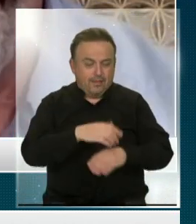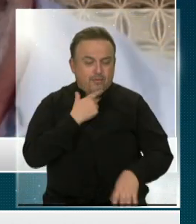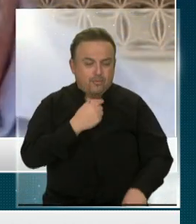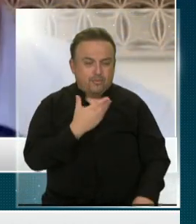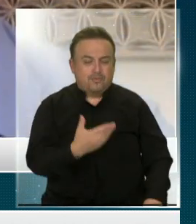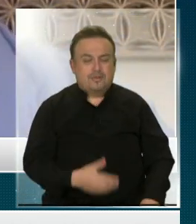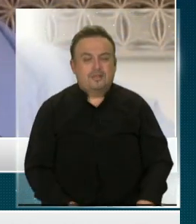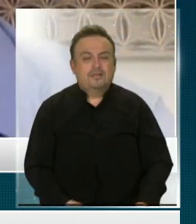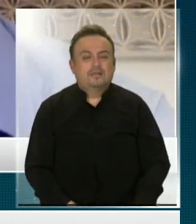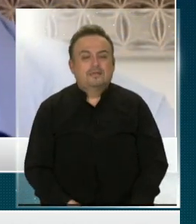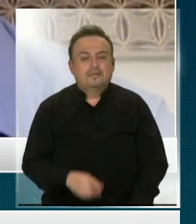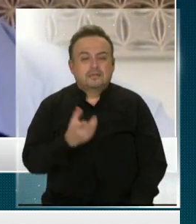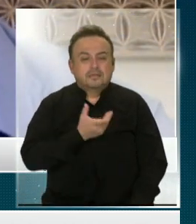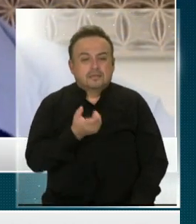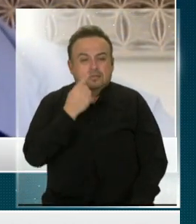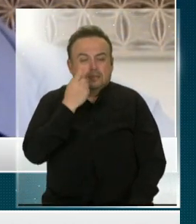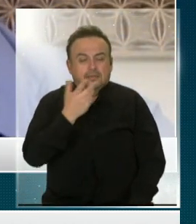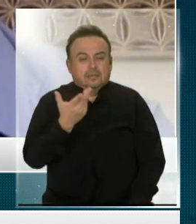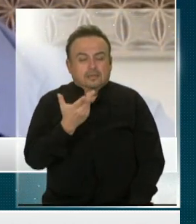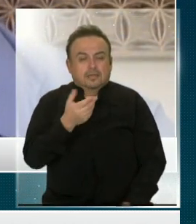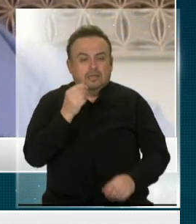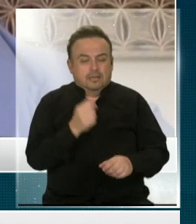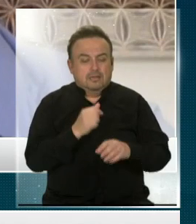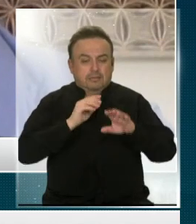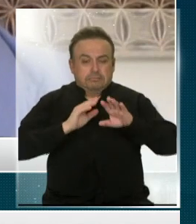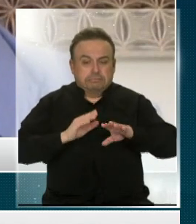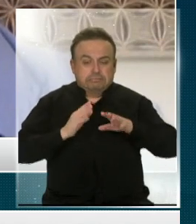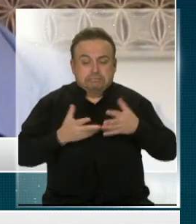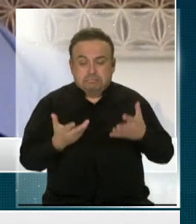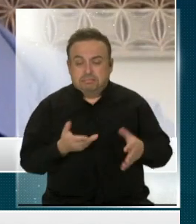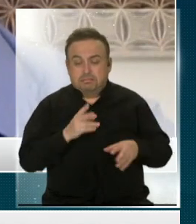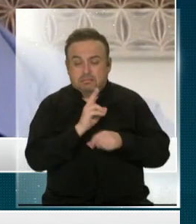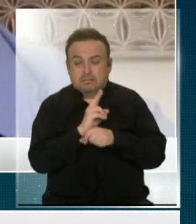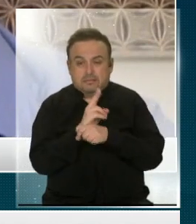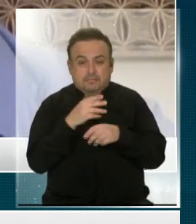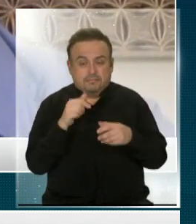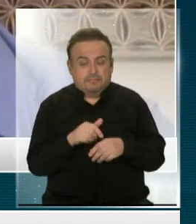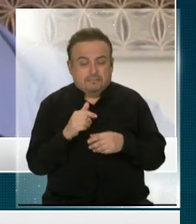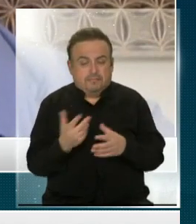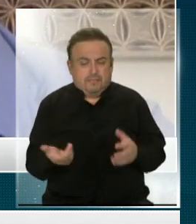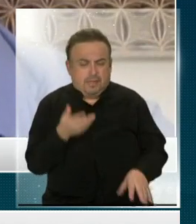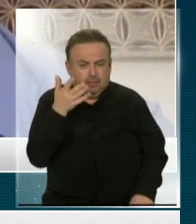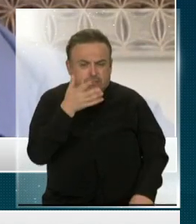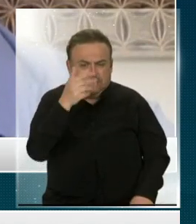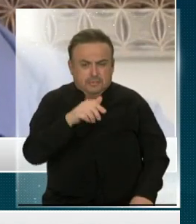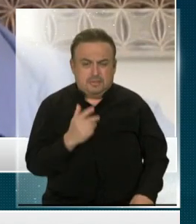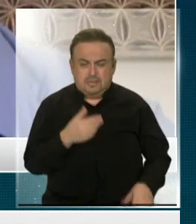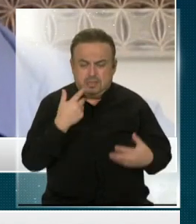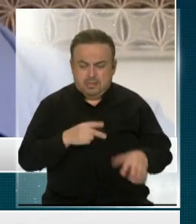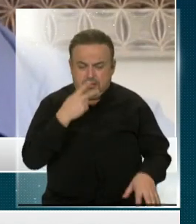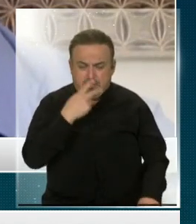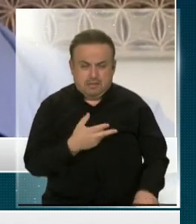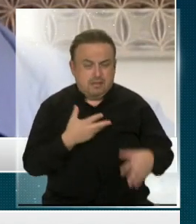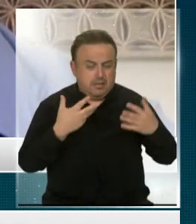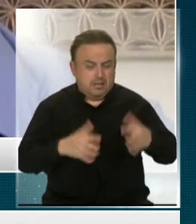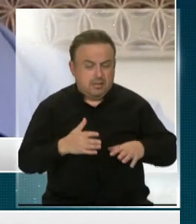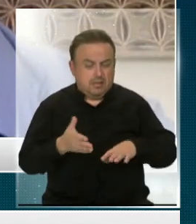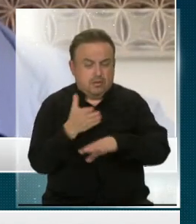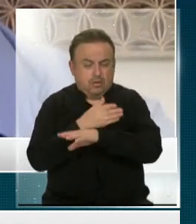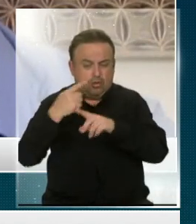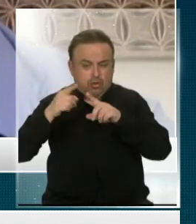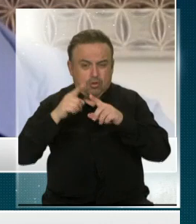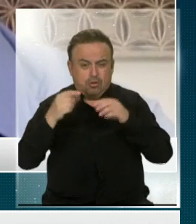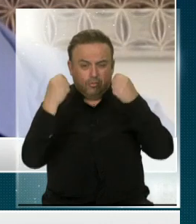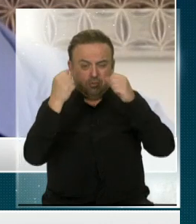bueno qué es lo que podemos esperar el profesor de esta etapa no hemos visto ya lo que ha ocurrido con